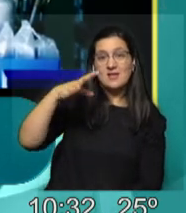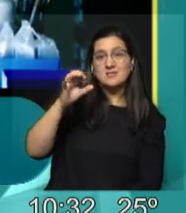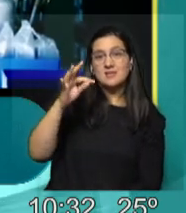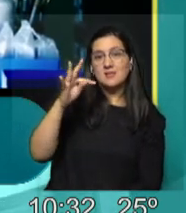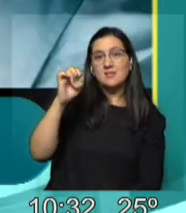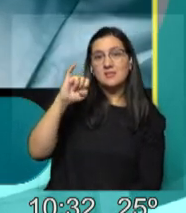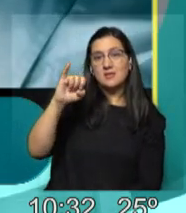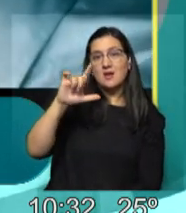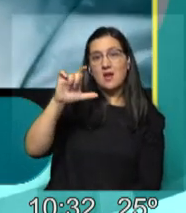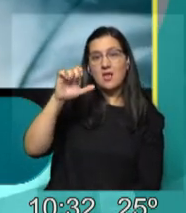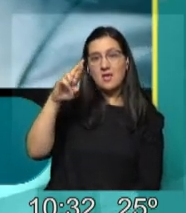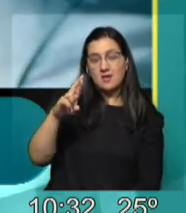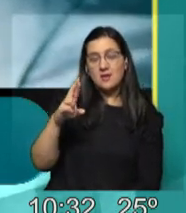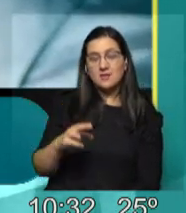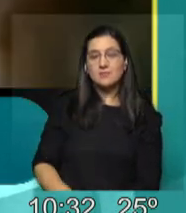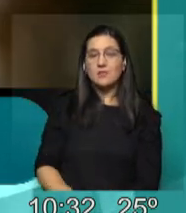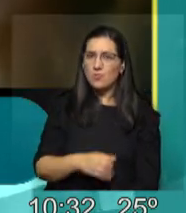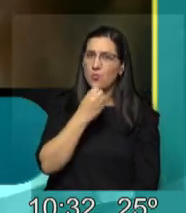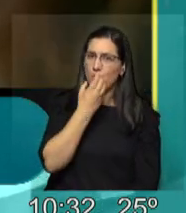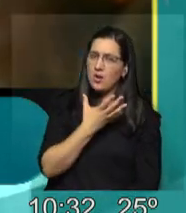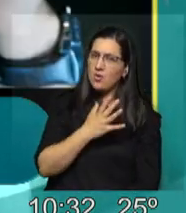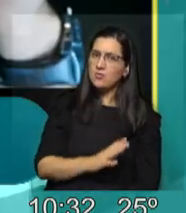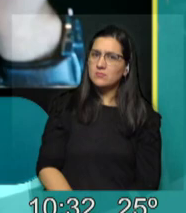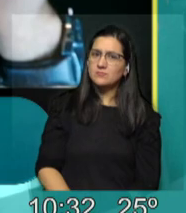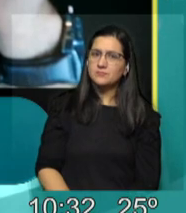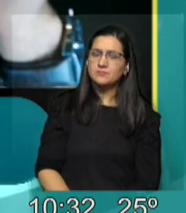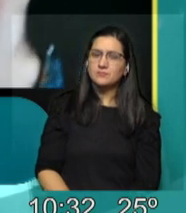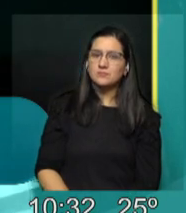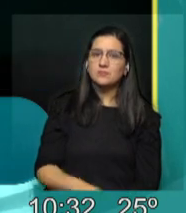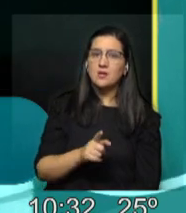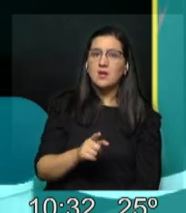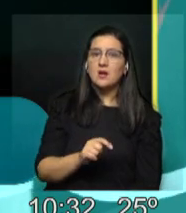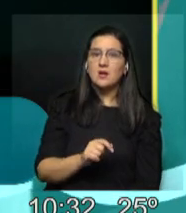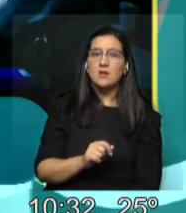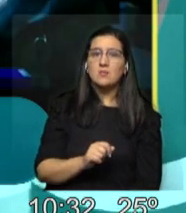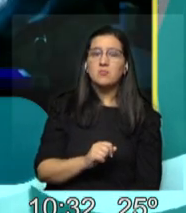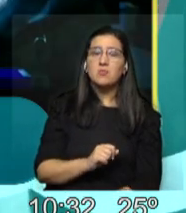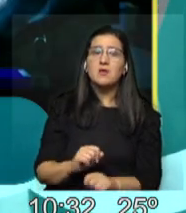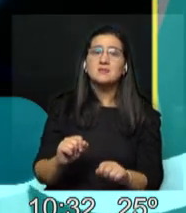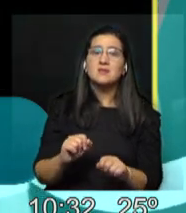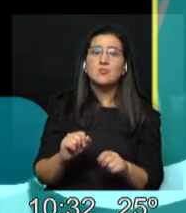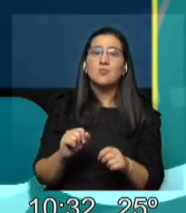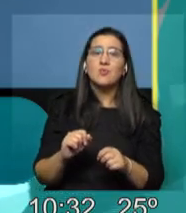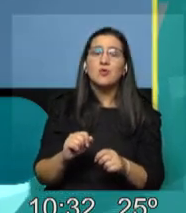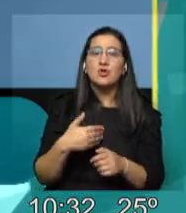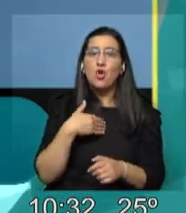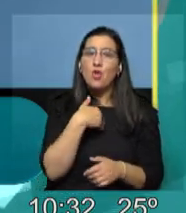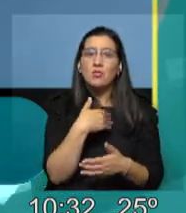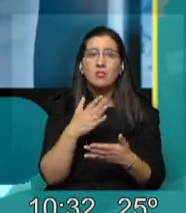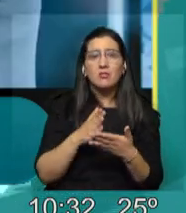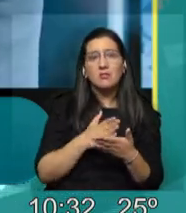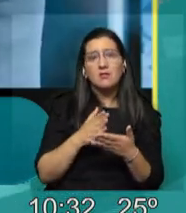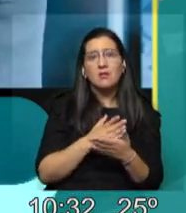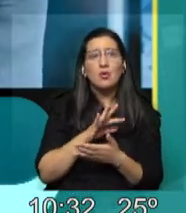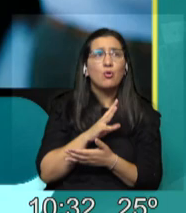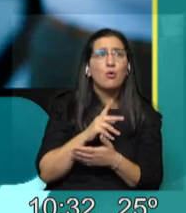muchísimo talento. Es un... Le sale muy bien a él ser desgraciadito, ¿no? Que hace cosas. Sí, le sale... Los